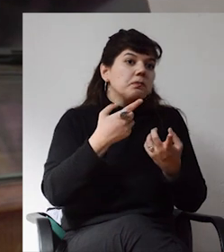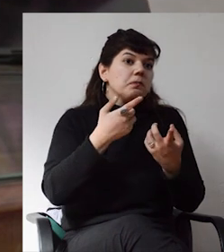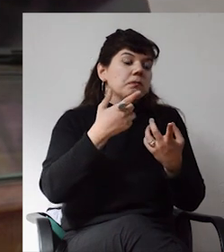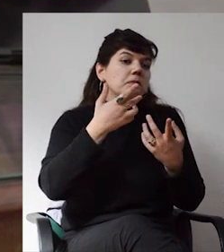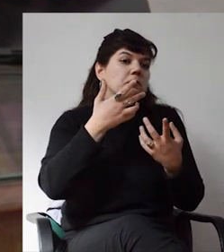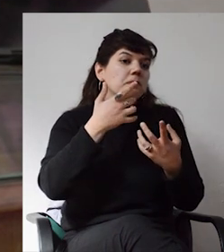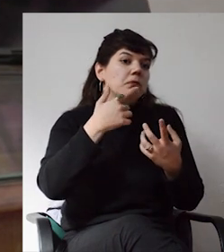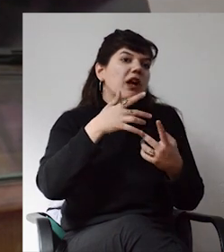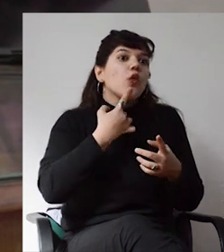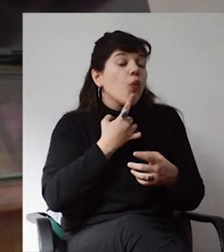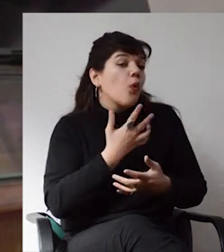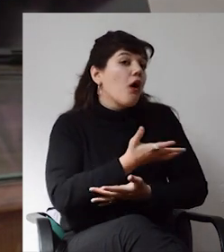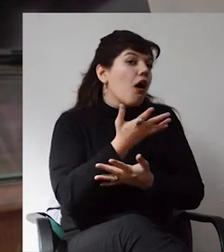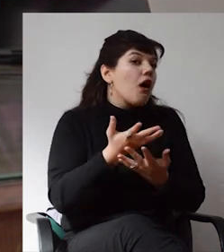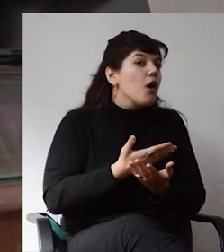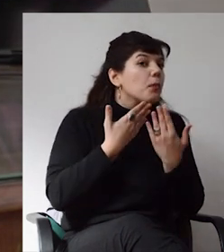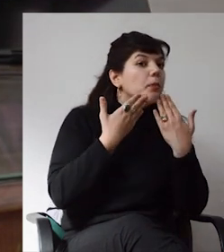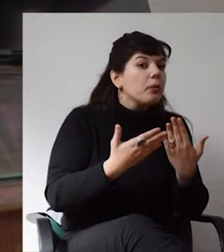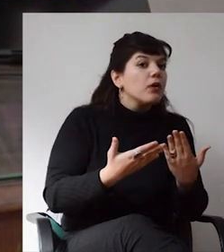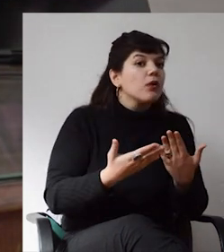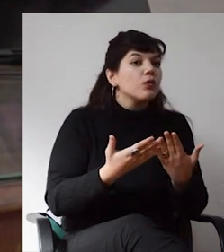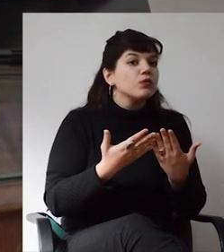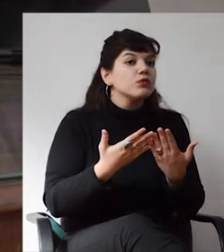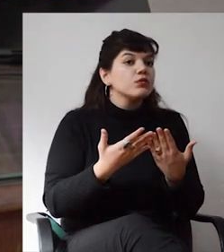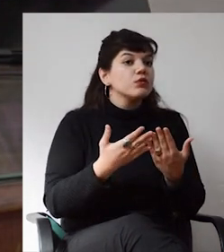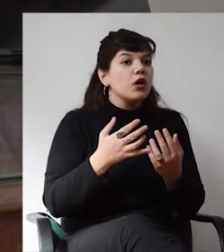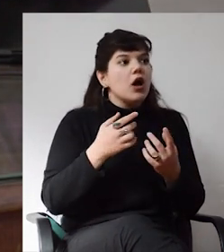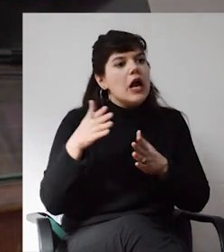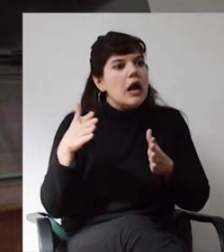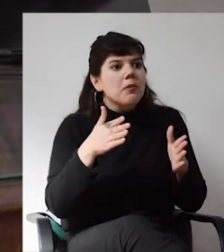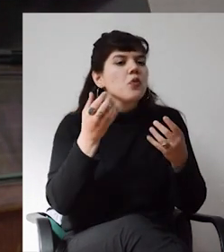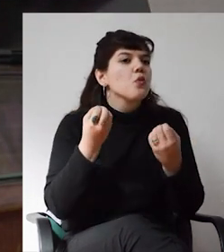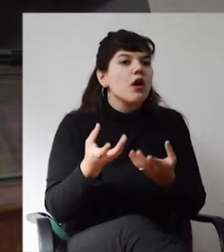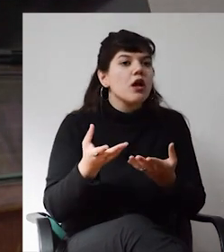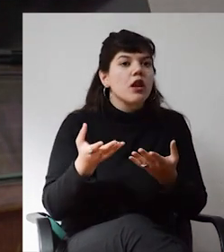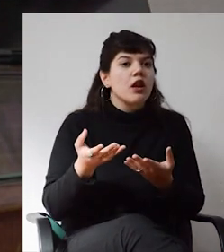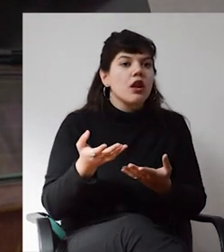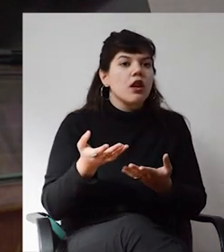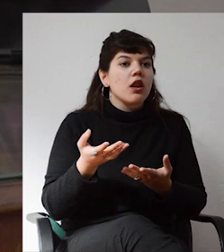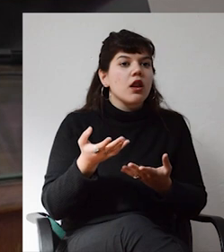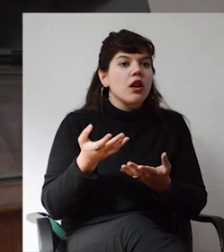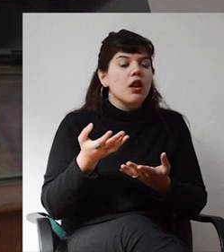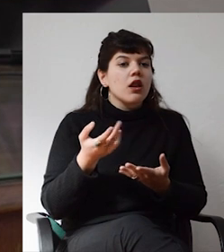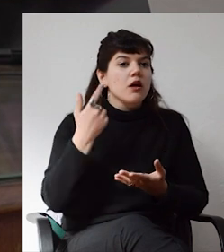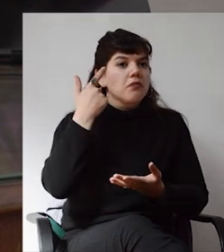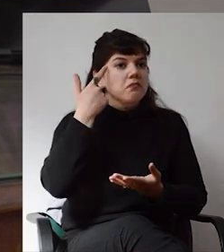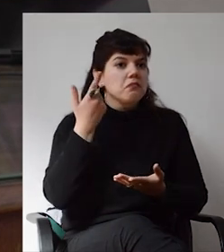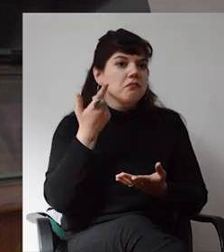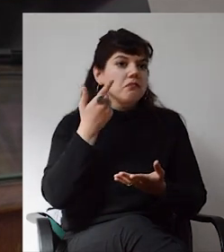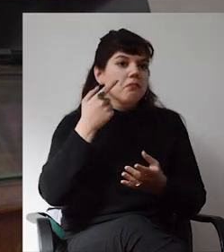están y qué dudas les puedan haber surgido o hacia dónde les parece que podemos